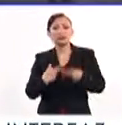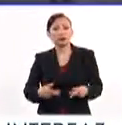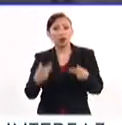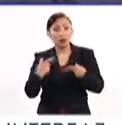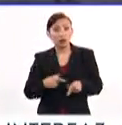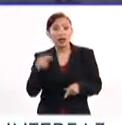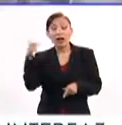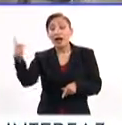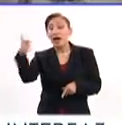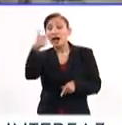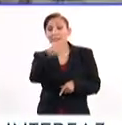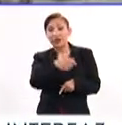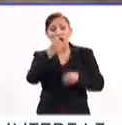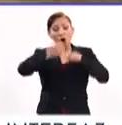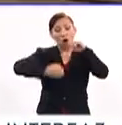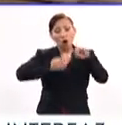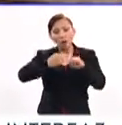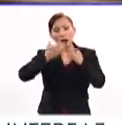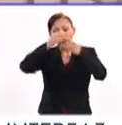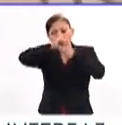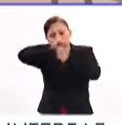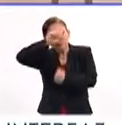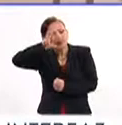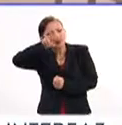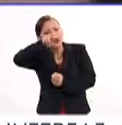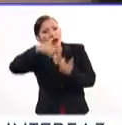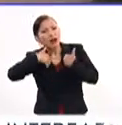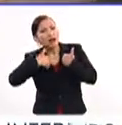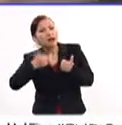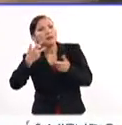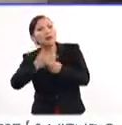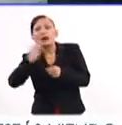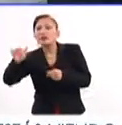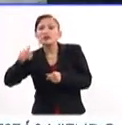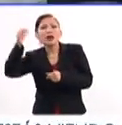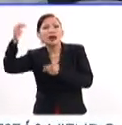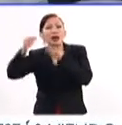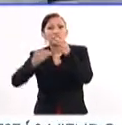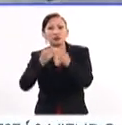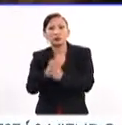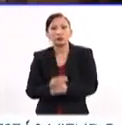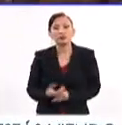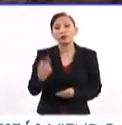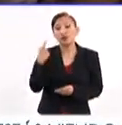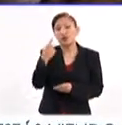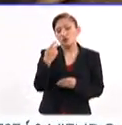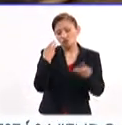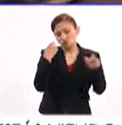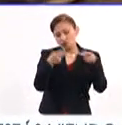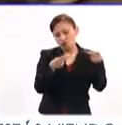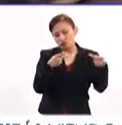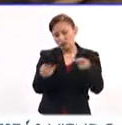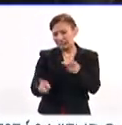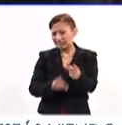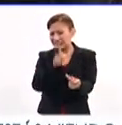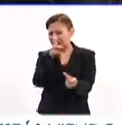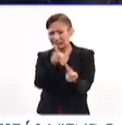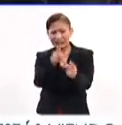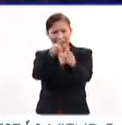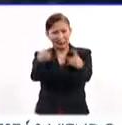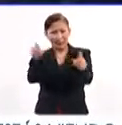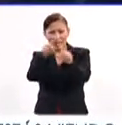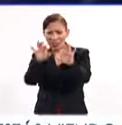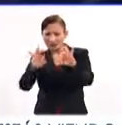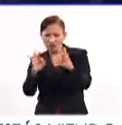público, donde cada producción es una ventana para entender lo que pasa en el mundo. Con su desarrollo se han perfeccionado las